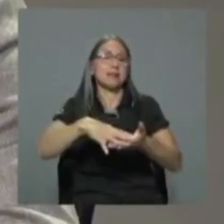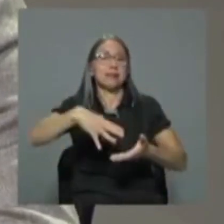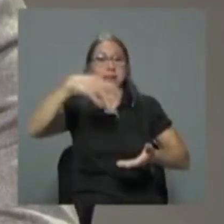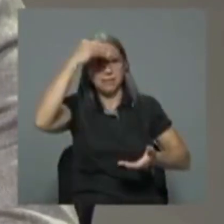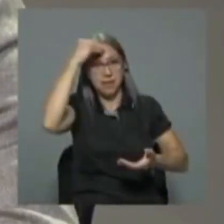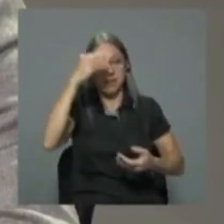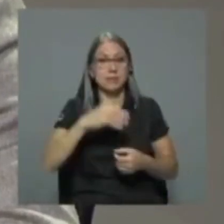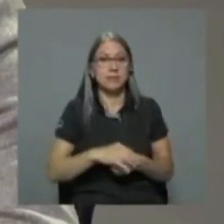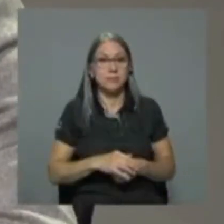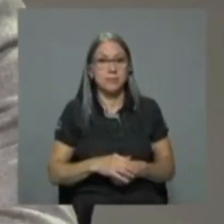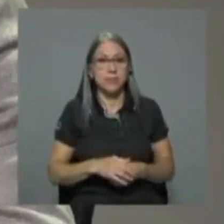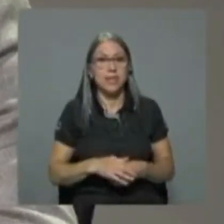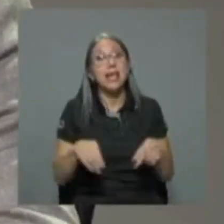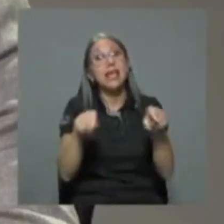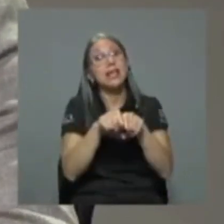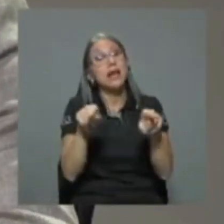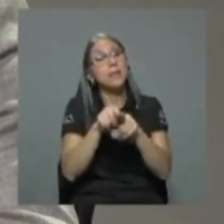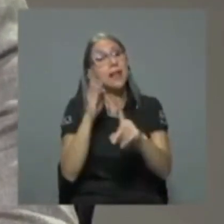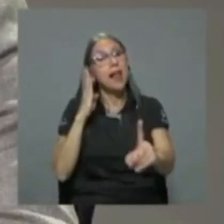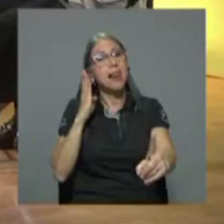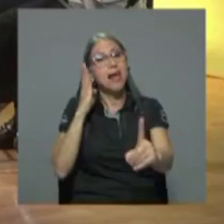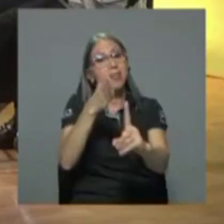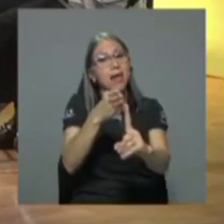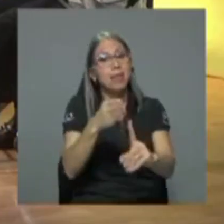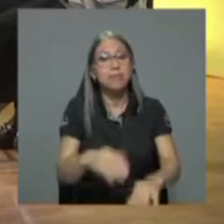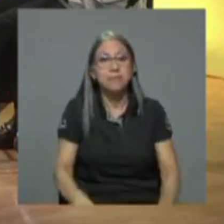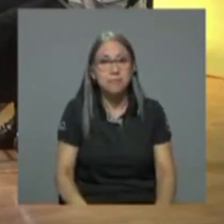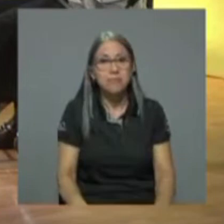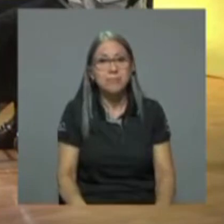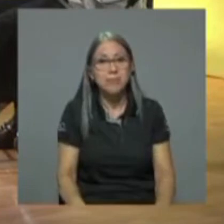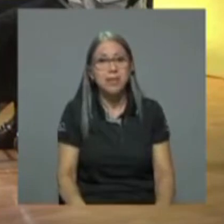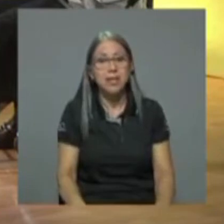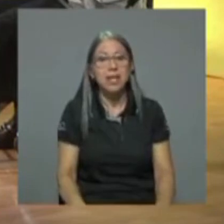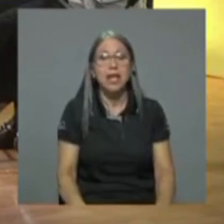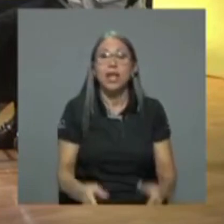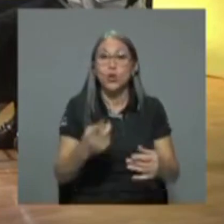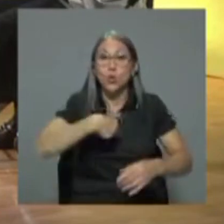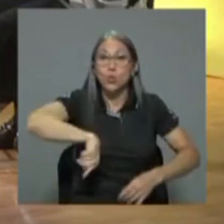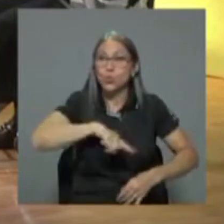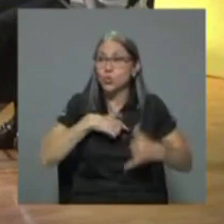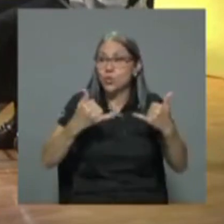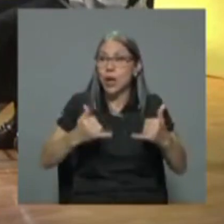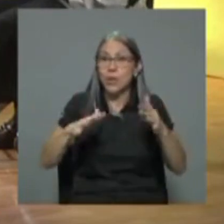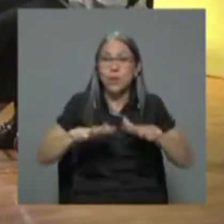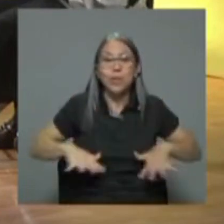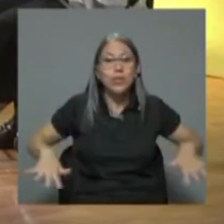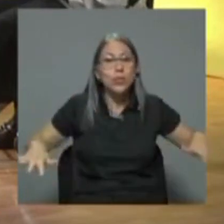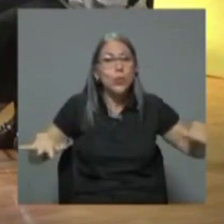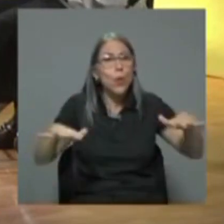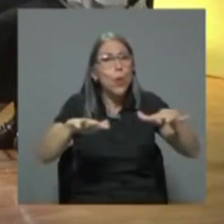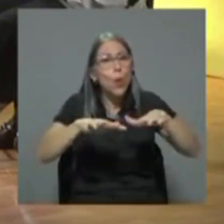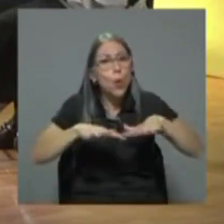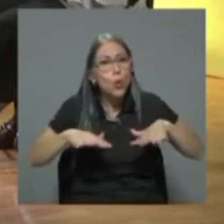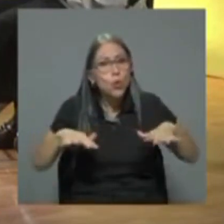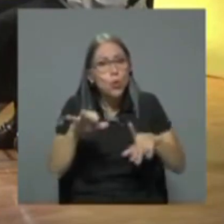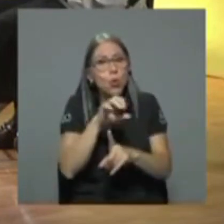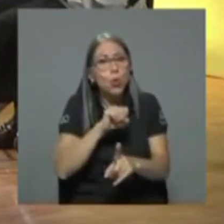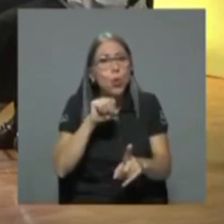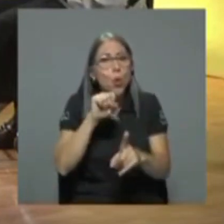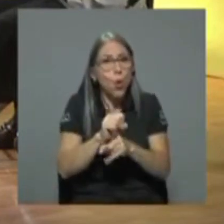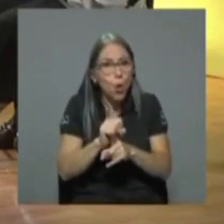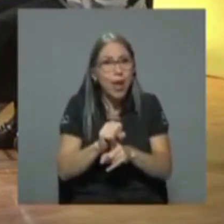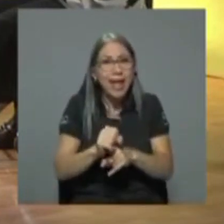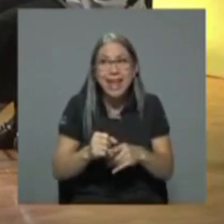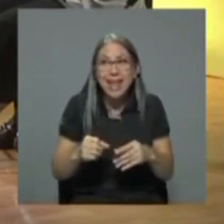Y después la lealtad, ¿verdad? Es decir, estamos en un entorno donde cada vez el